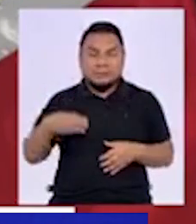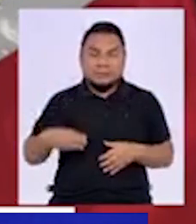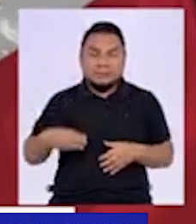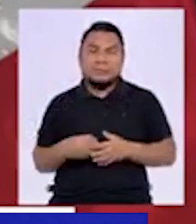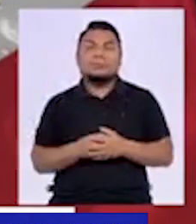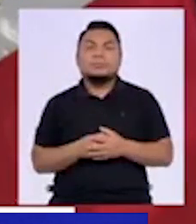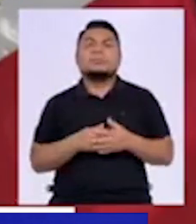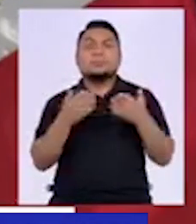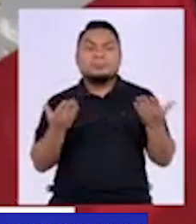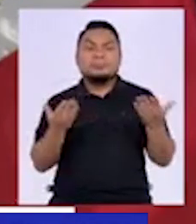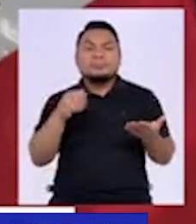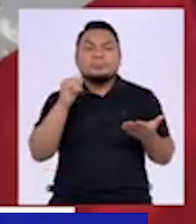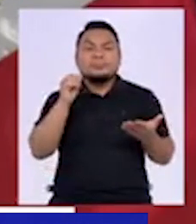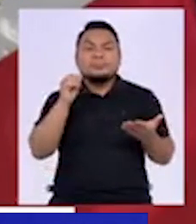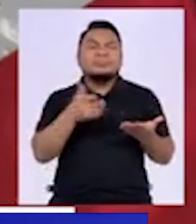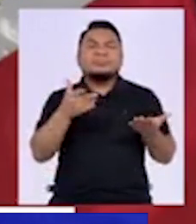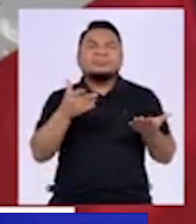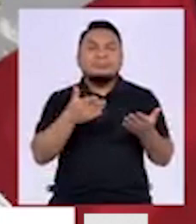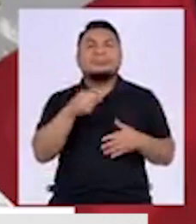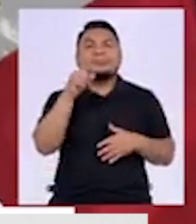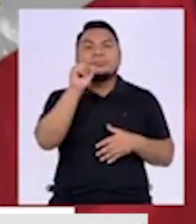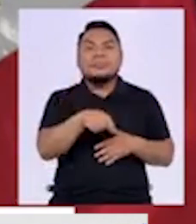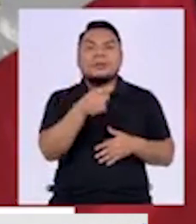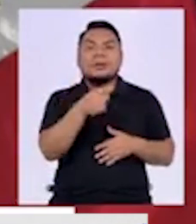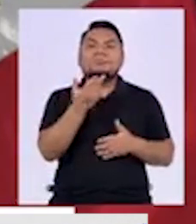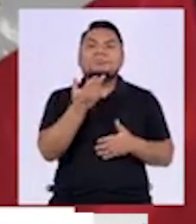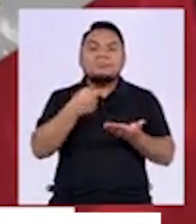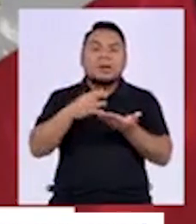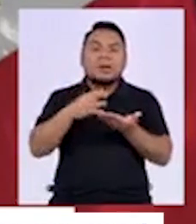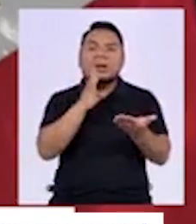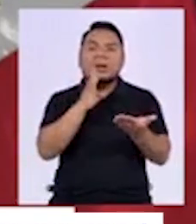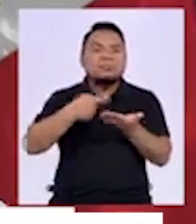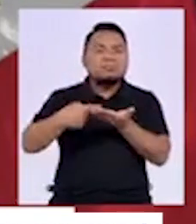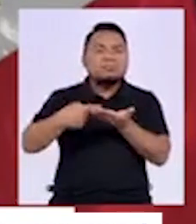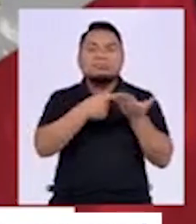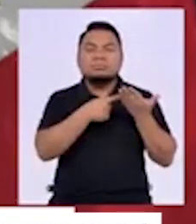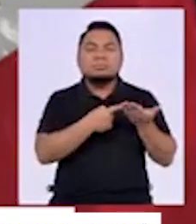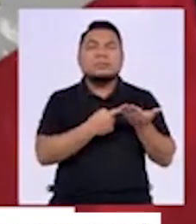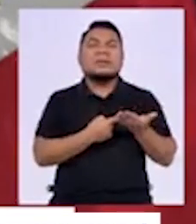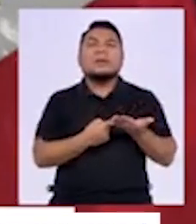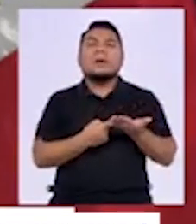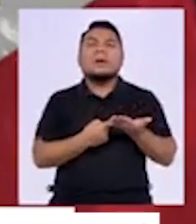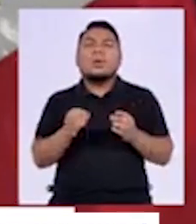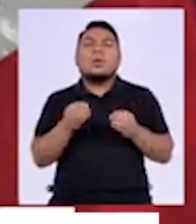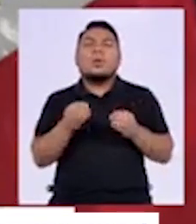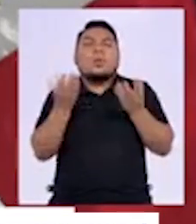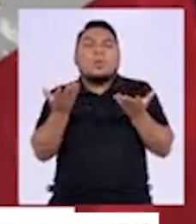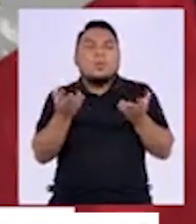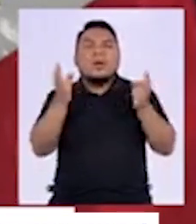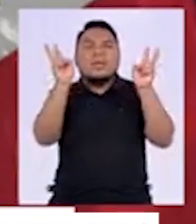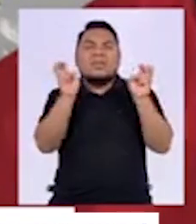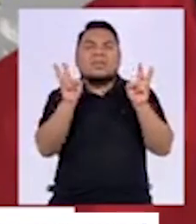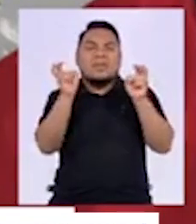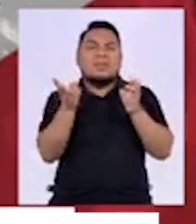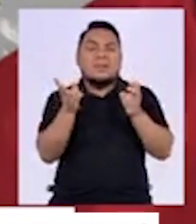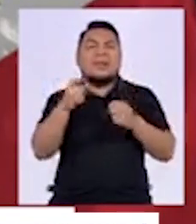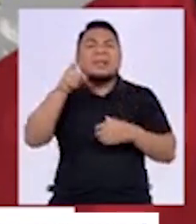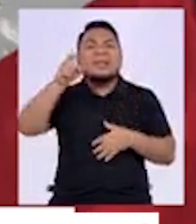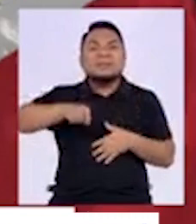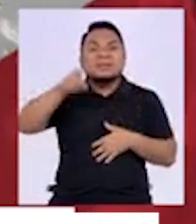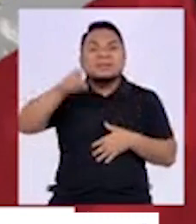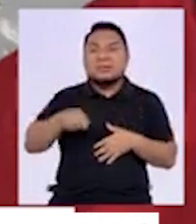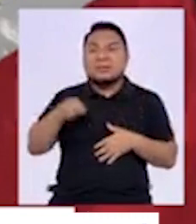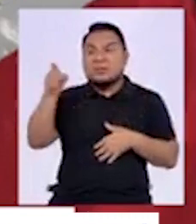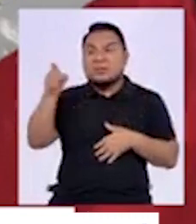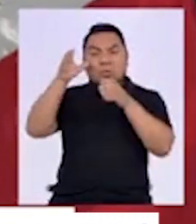este día, vamos a ver qué, en qué tópicos, en qué materias requerimos que